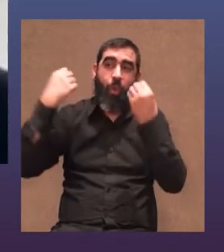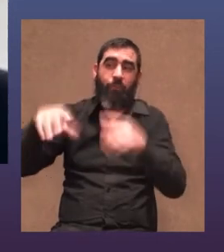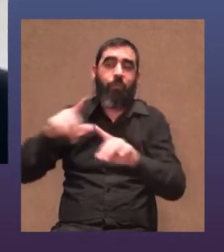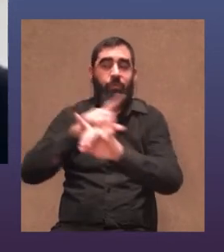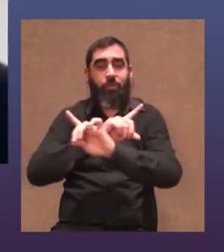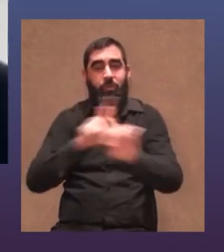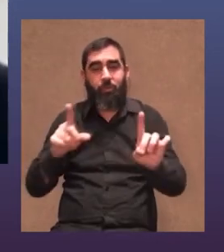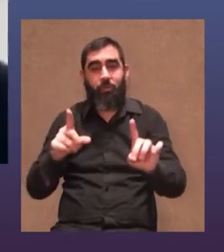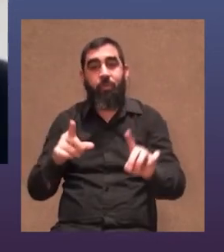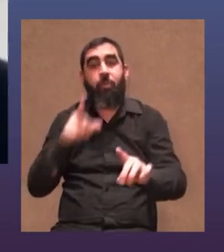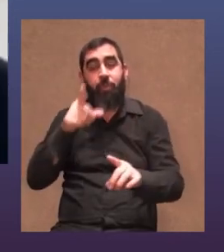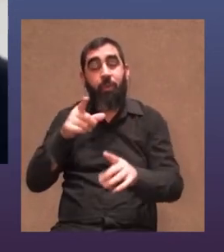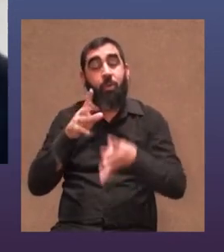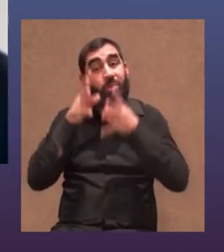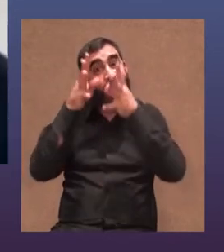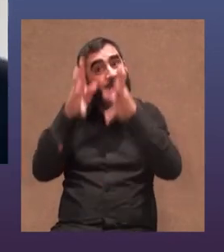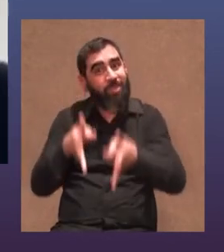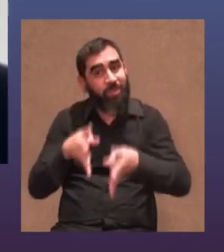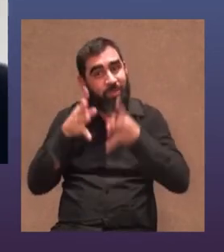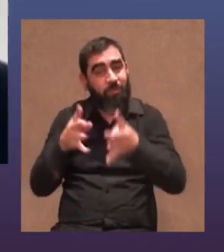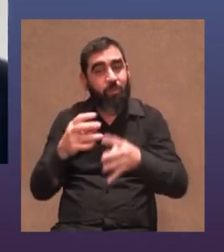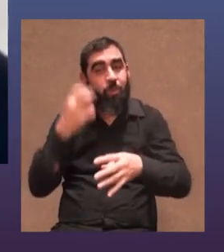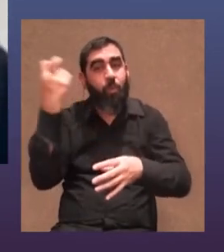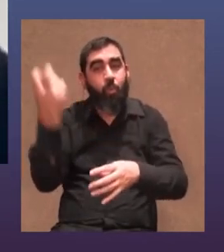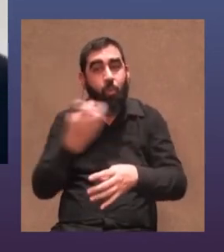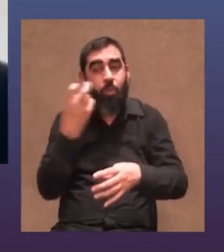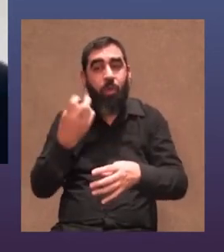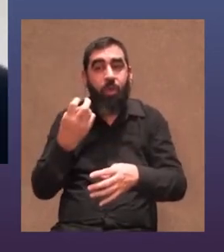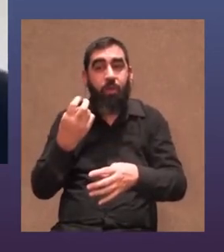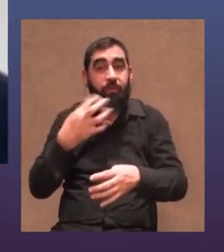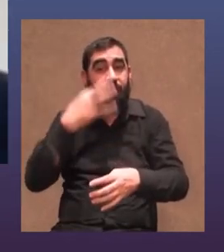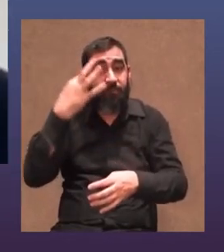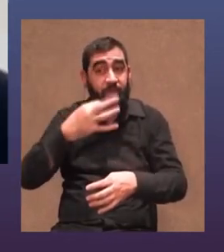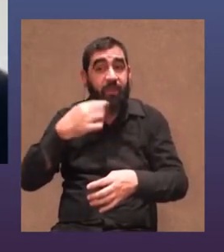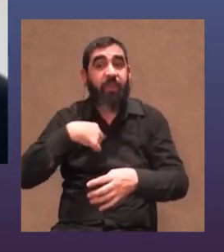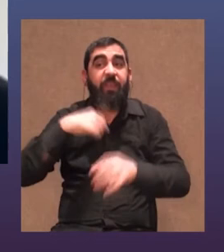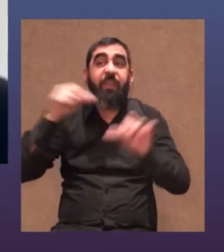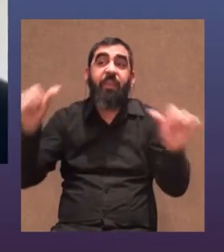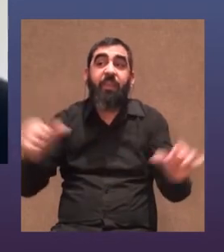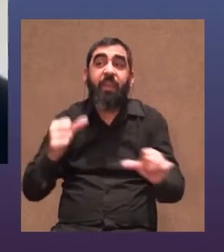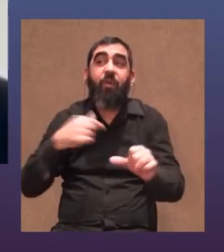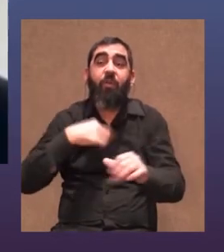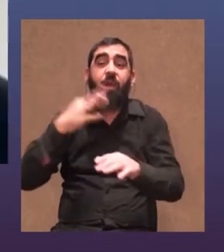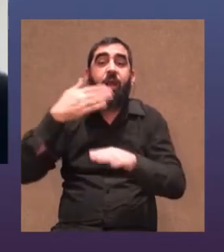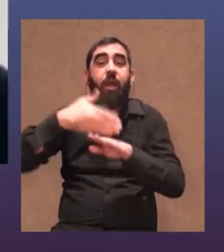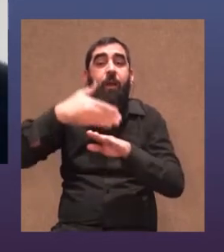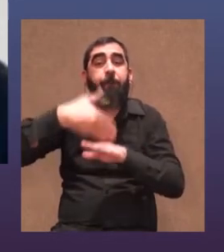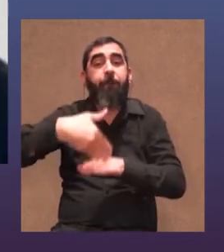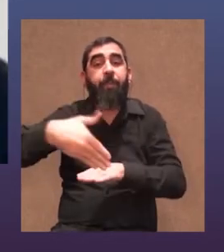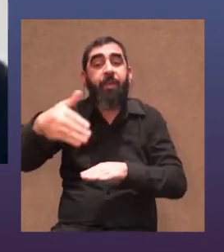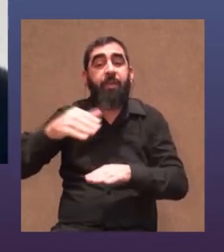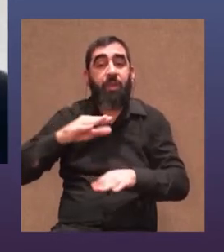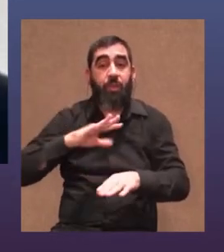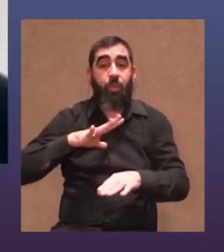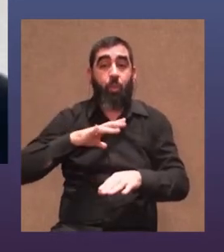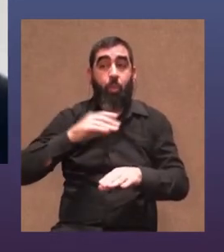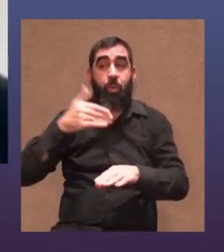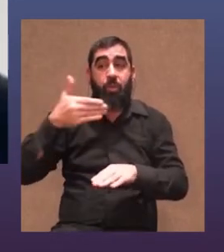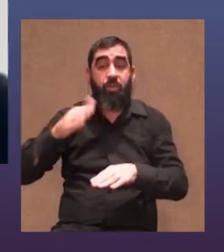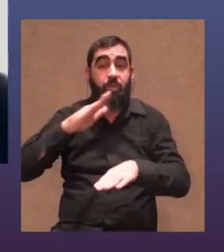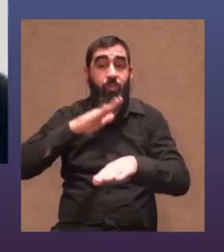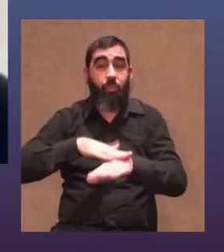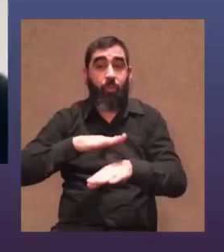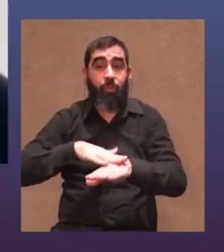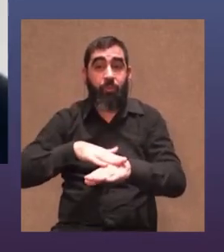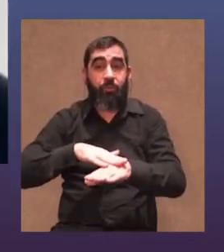y entonces es un gran desafío buscar a ver qué variantes, para qué lado